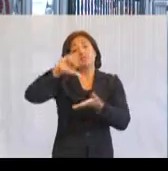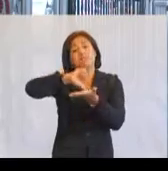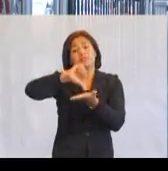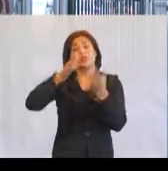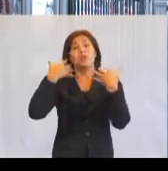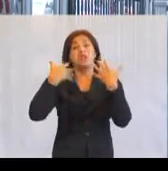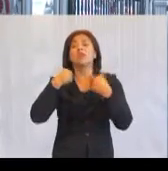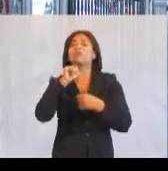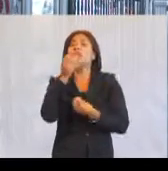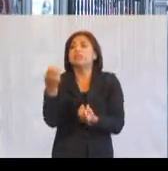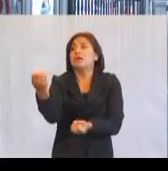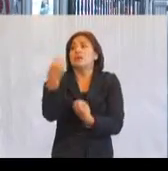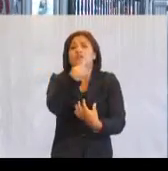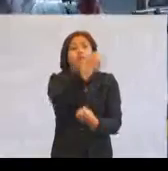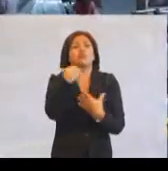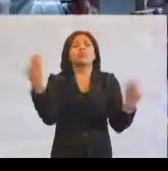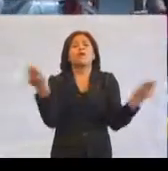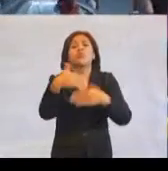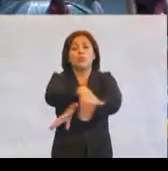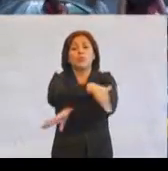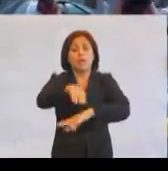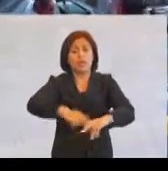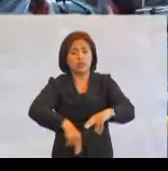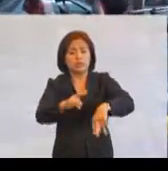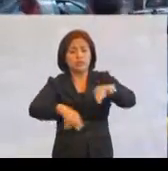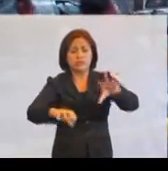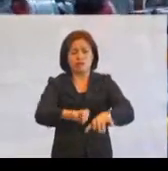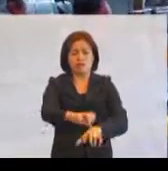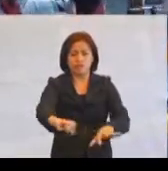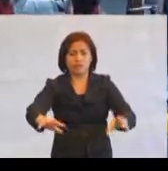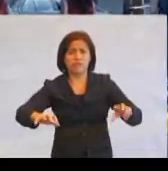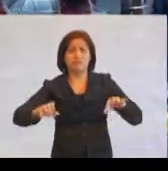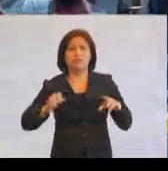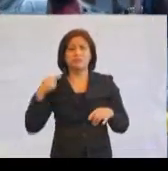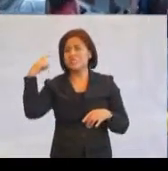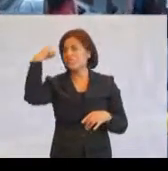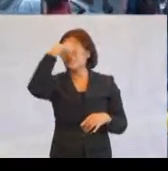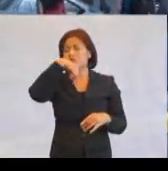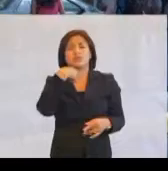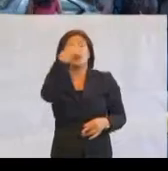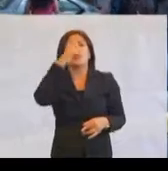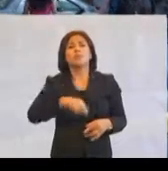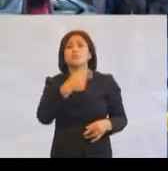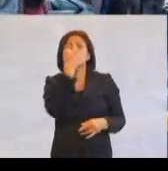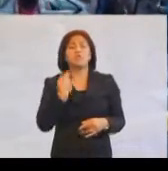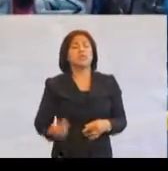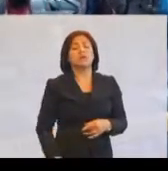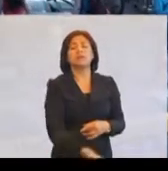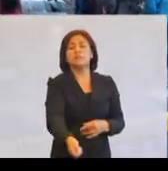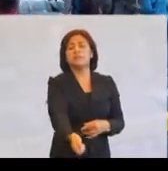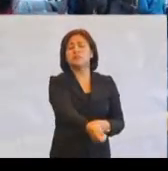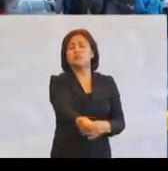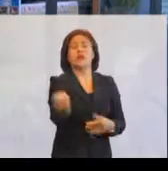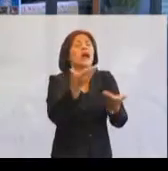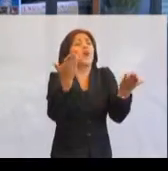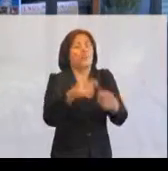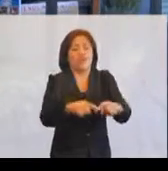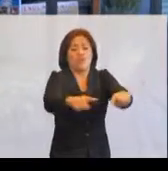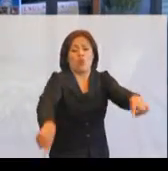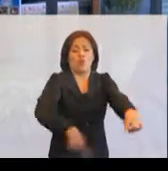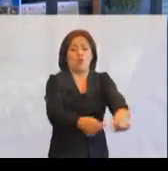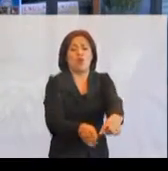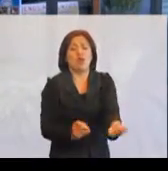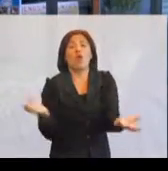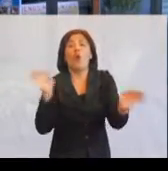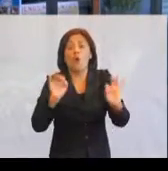La falta de comunicación donde las calles están arreglando, eso también dificulta a nosotros porque como no vemos, no sabemos si realmente